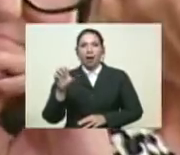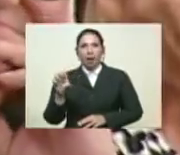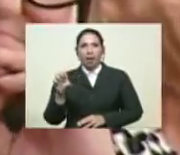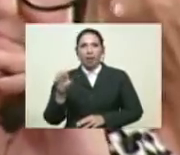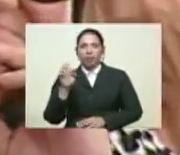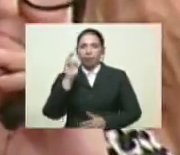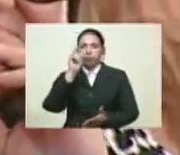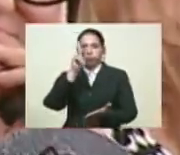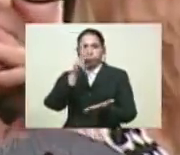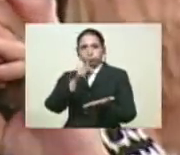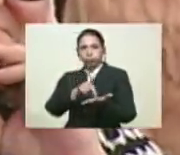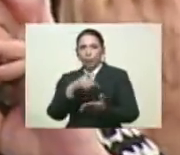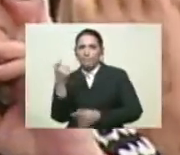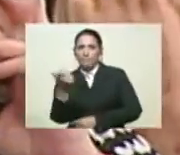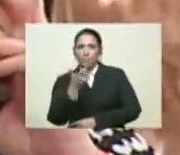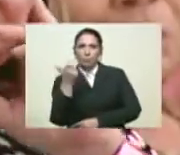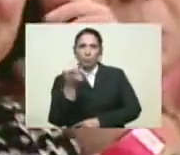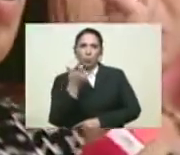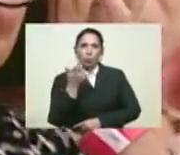búsqueda de la verdad.